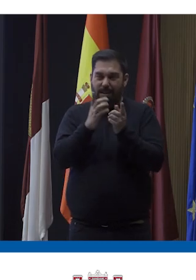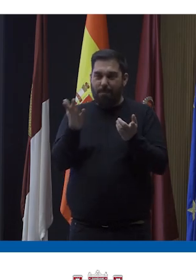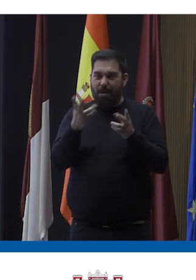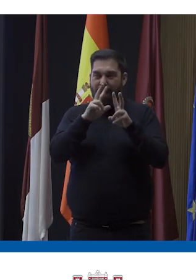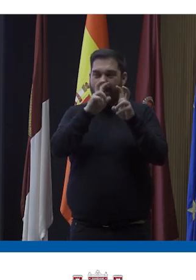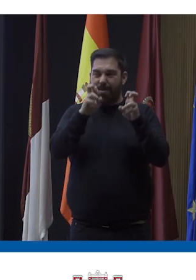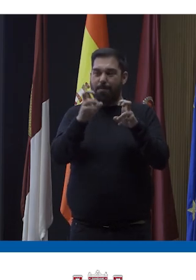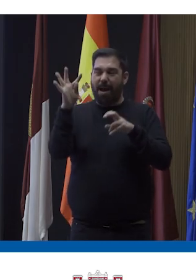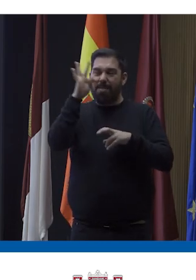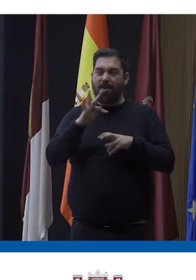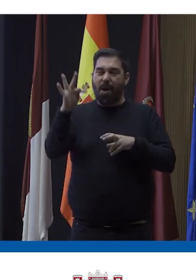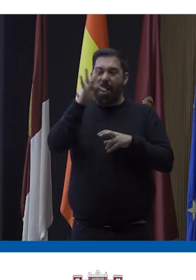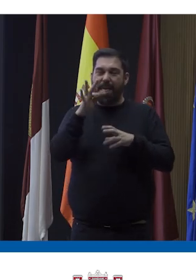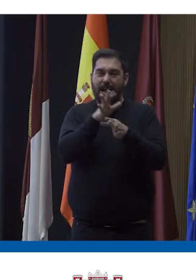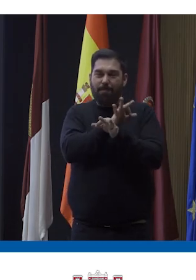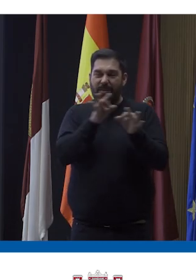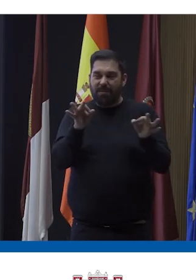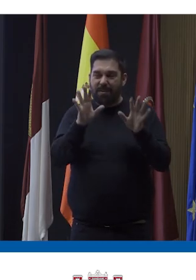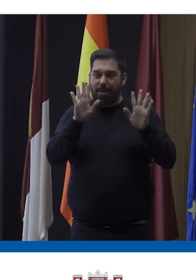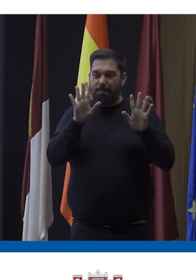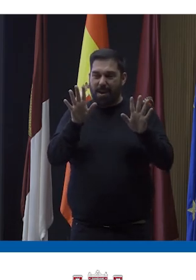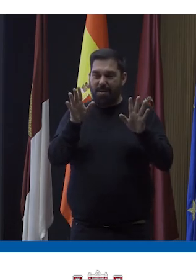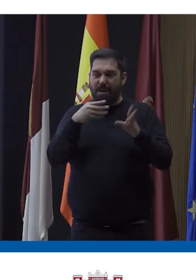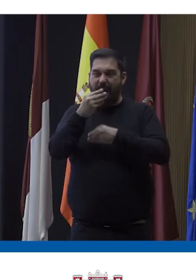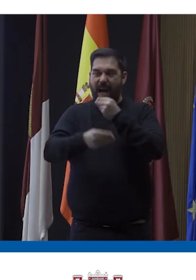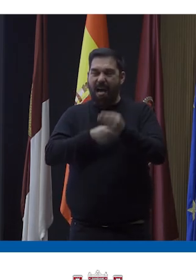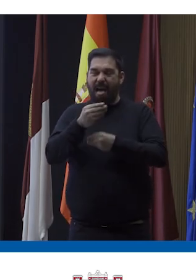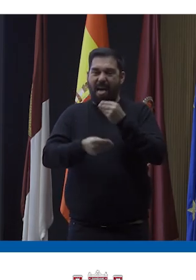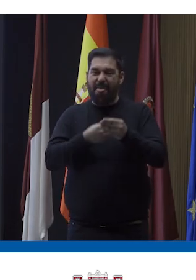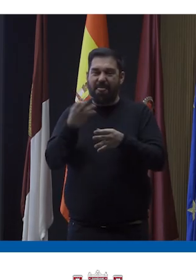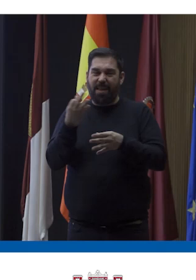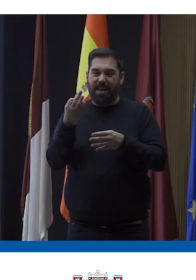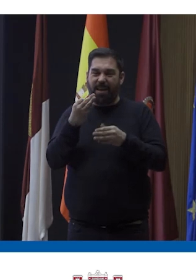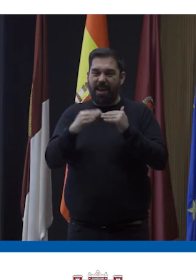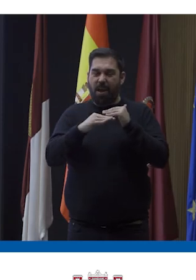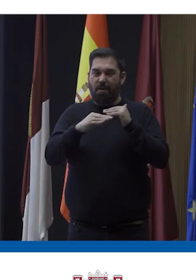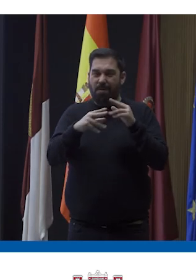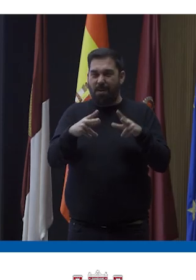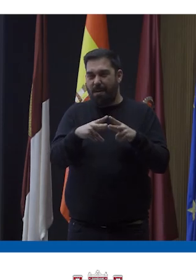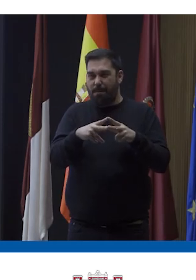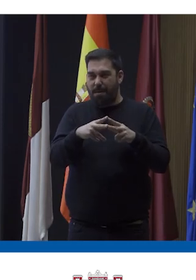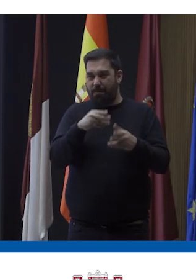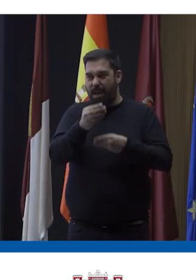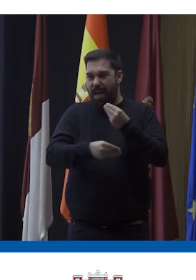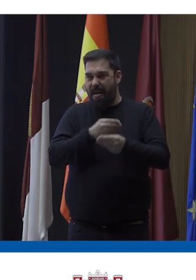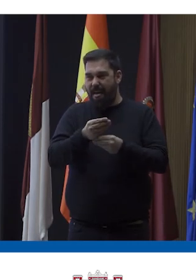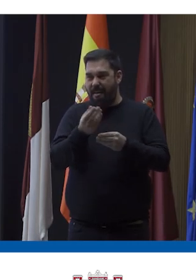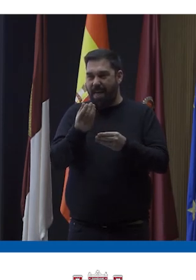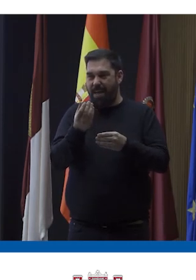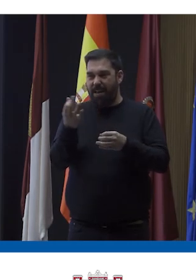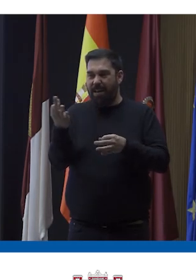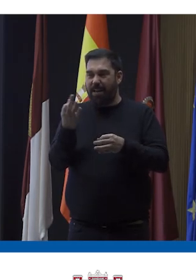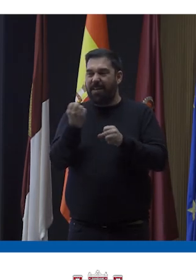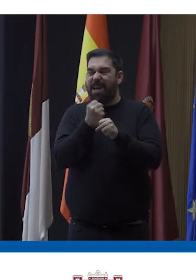cuanto la teoría muy bien, pero un poco qué se está haciendo en suelo pélvico, cómo se está